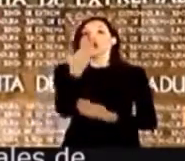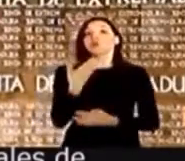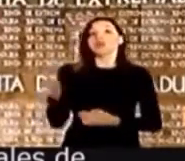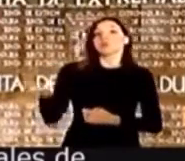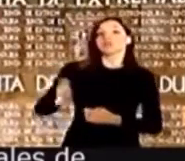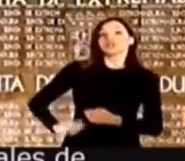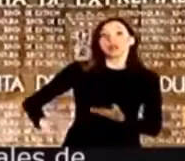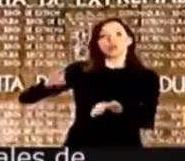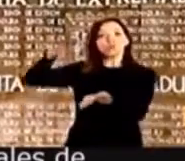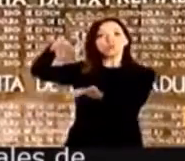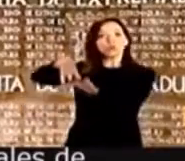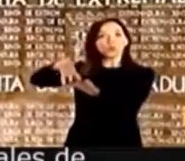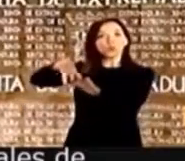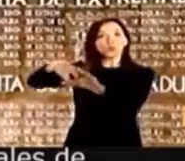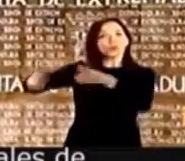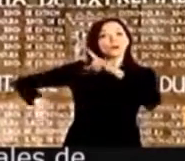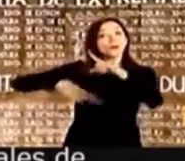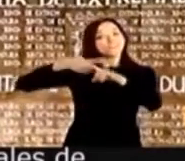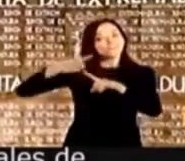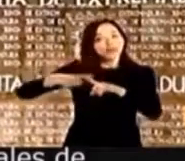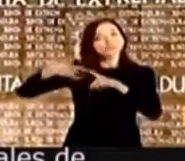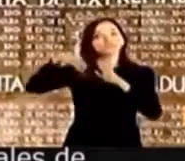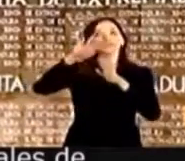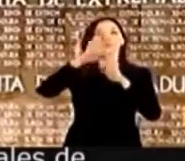profesionales, sino que también convocamos programas de